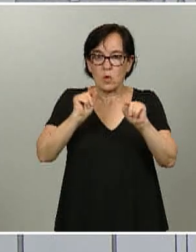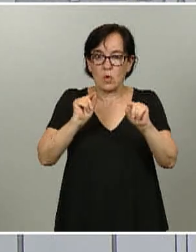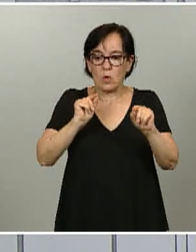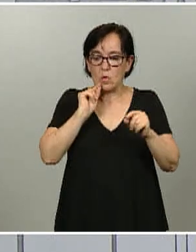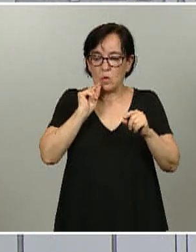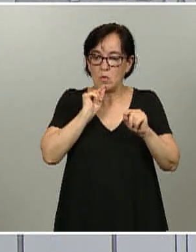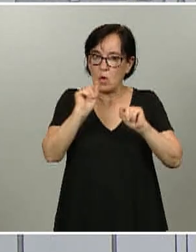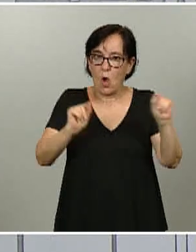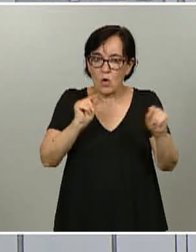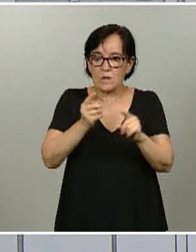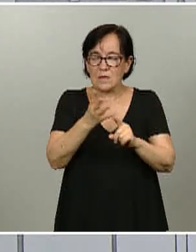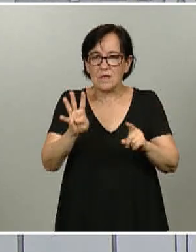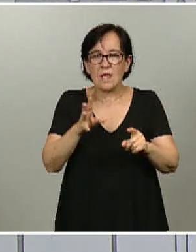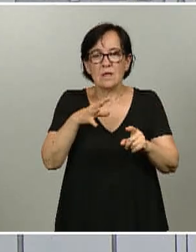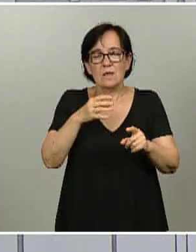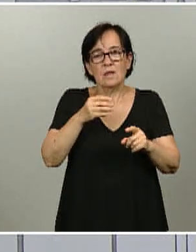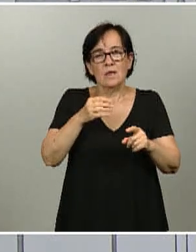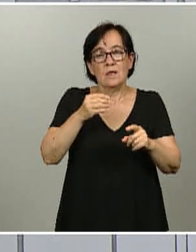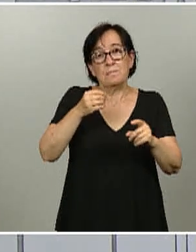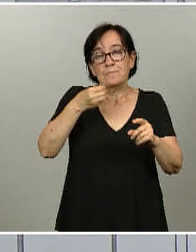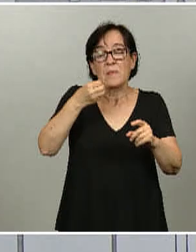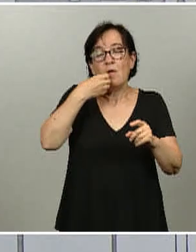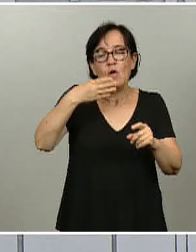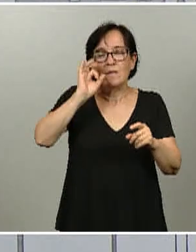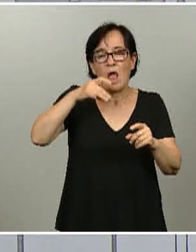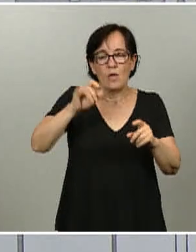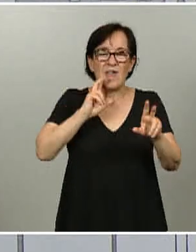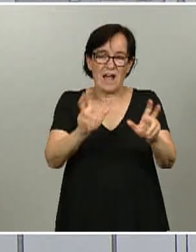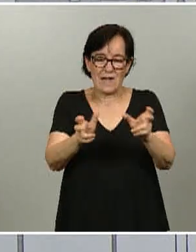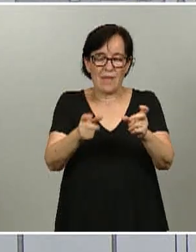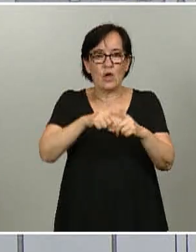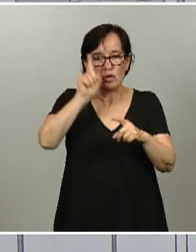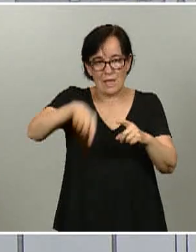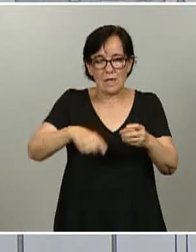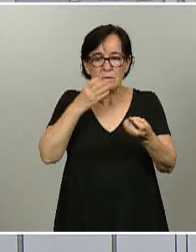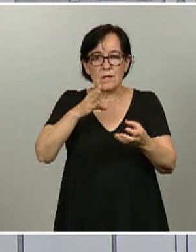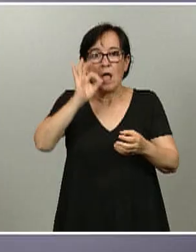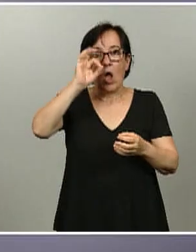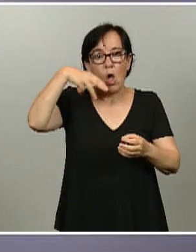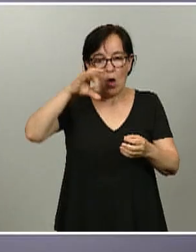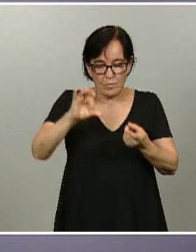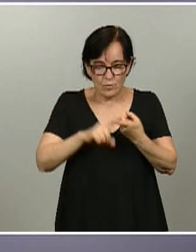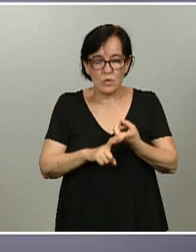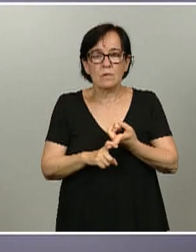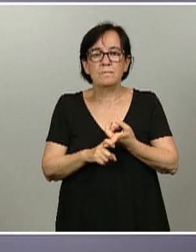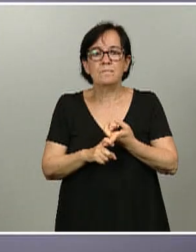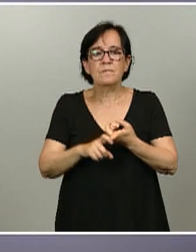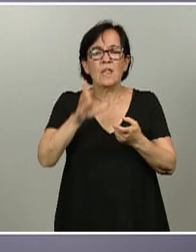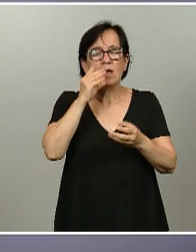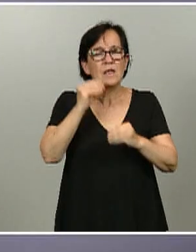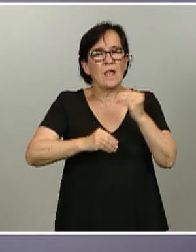La Buena Onda Radio pregunta, por otra parte, la OMS, la Organización Mundial de la Salud, está realizando estudios a